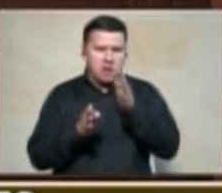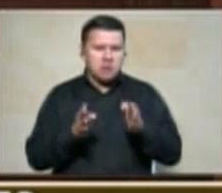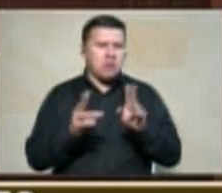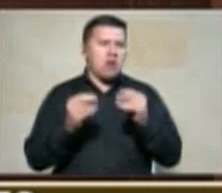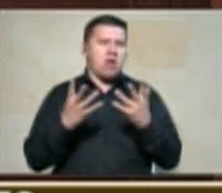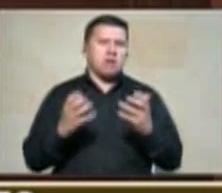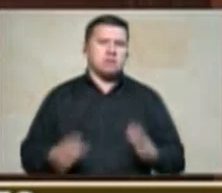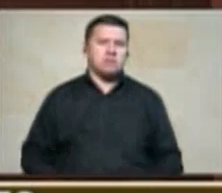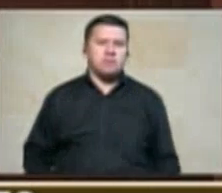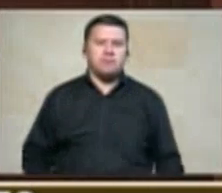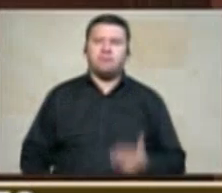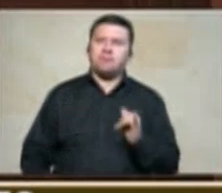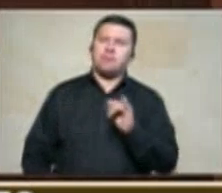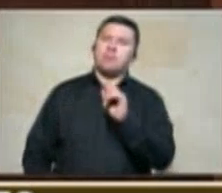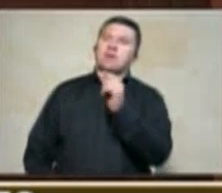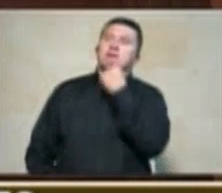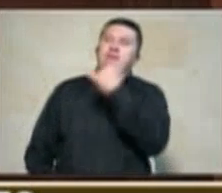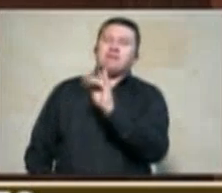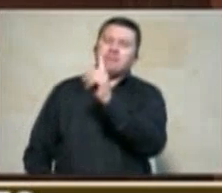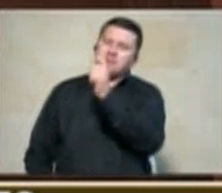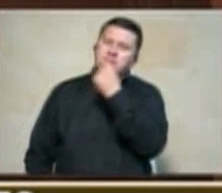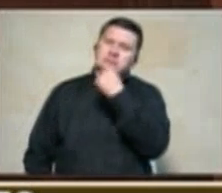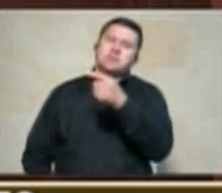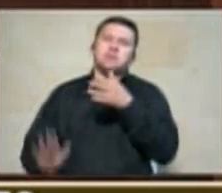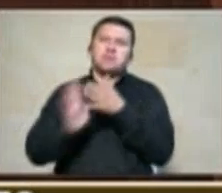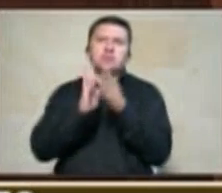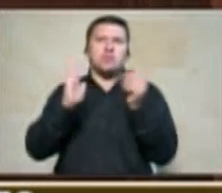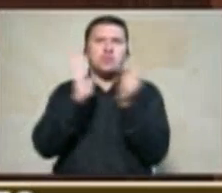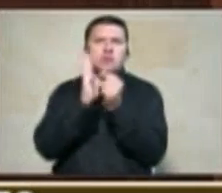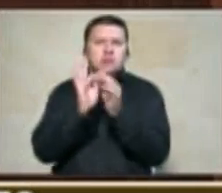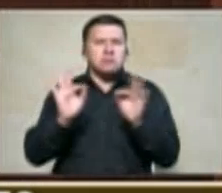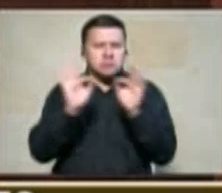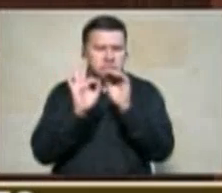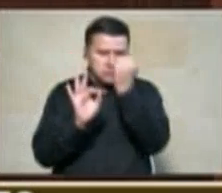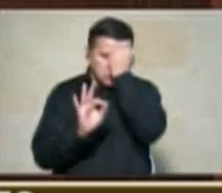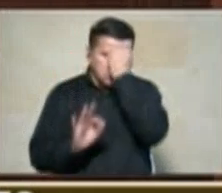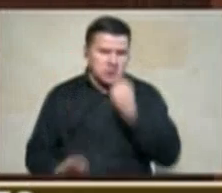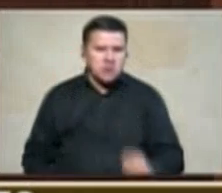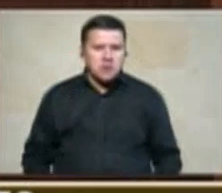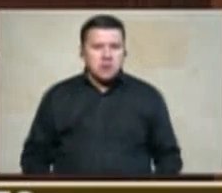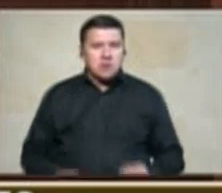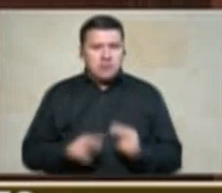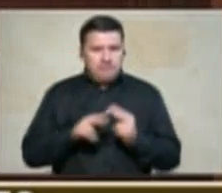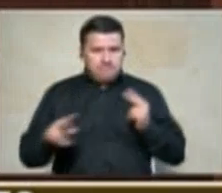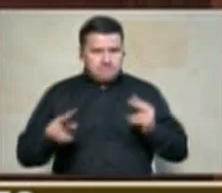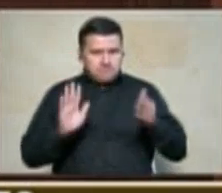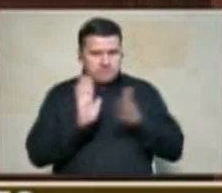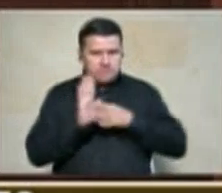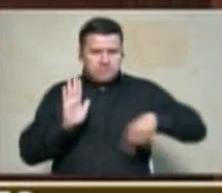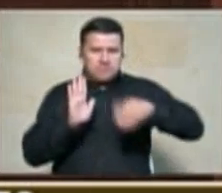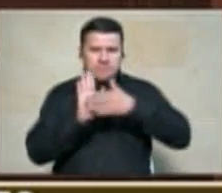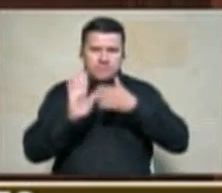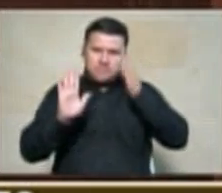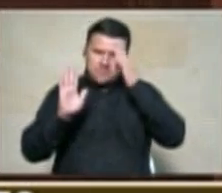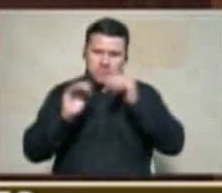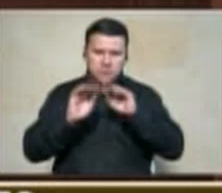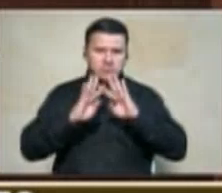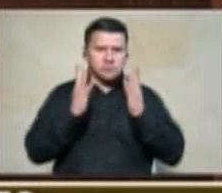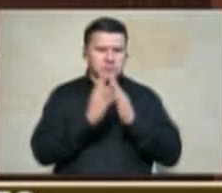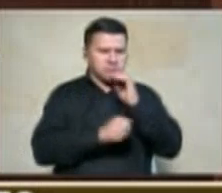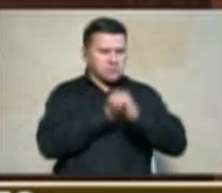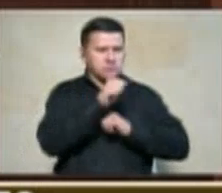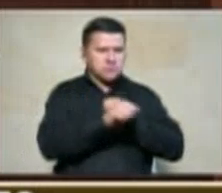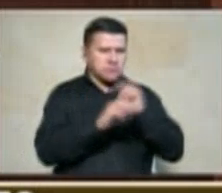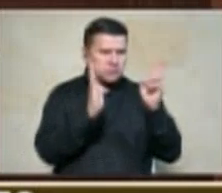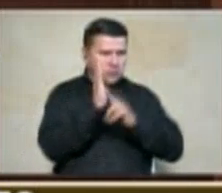no quisiera terminar sin referirme a ese aspecto puntual. La fecha que establecieron ustedes, o el Congreso del año